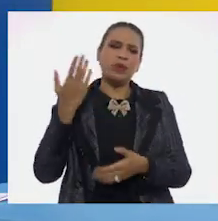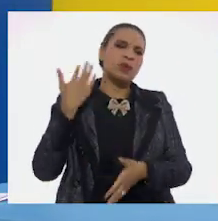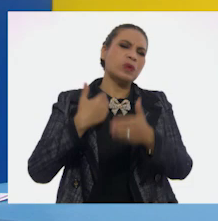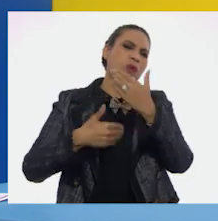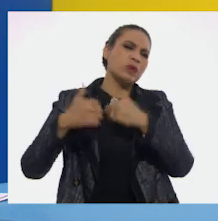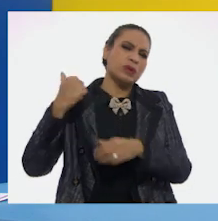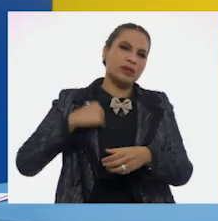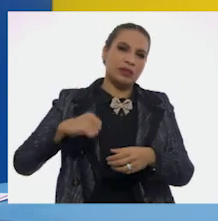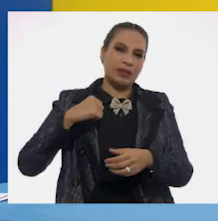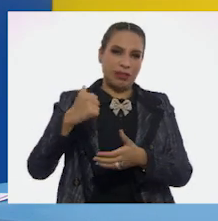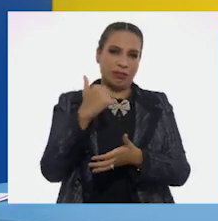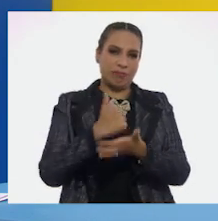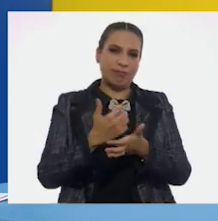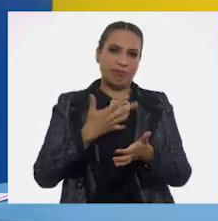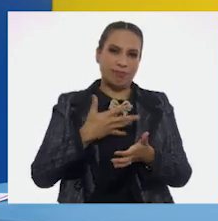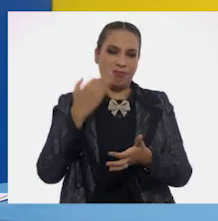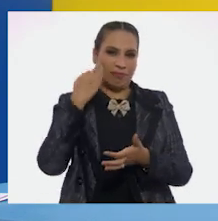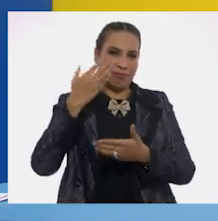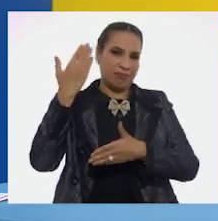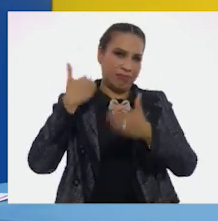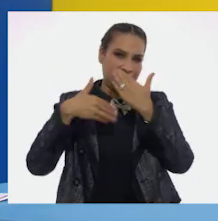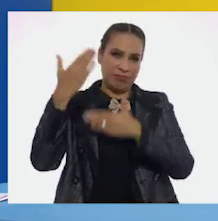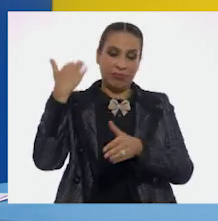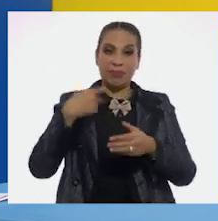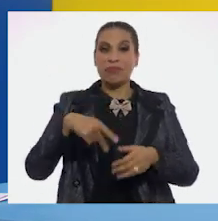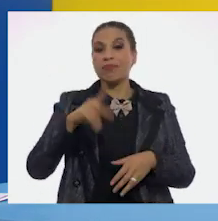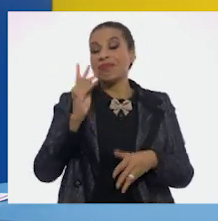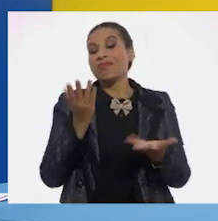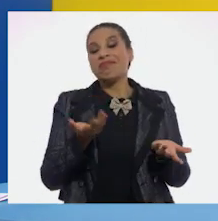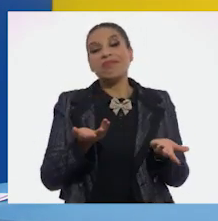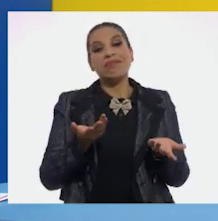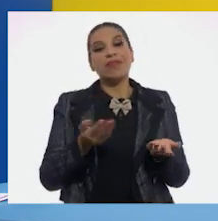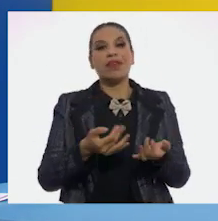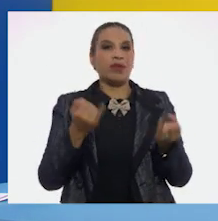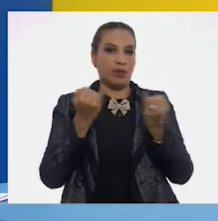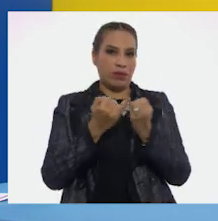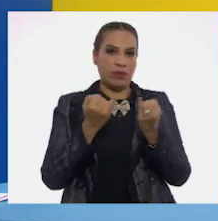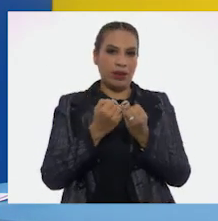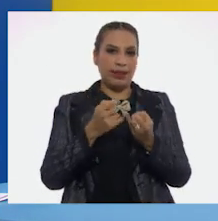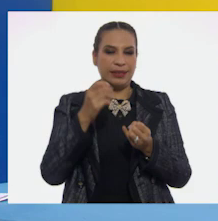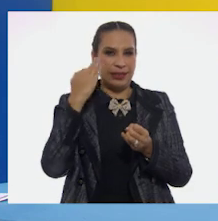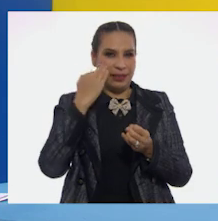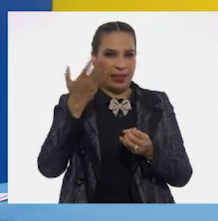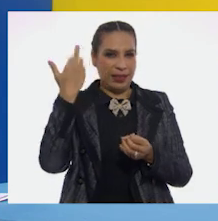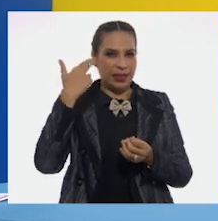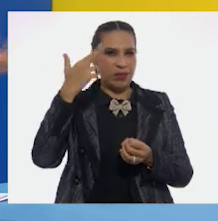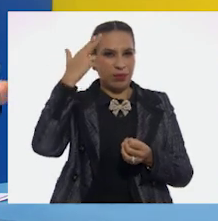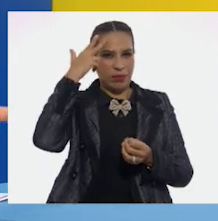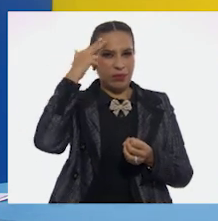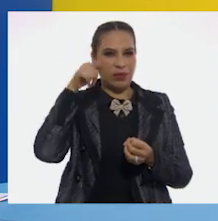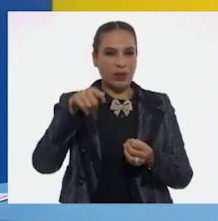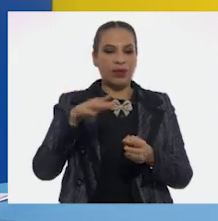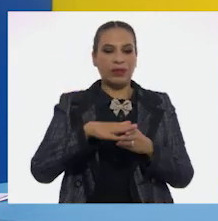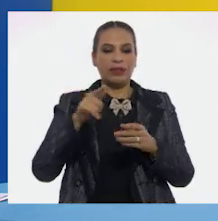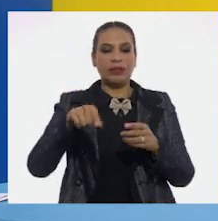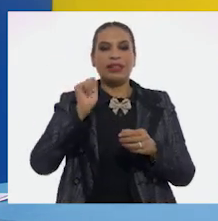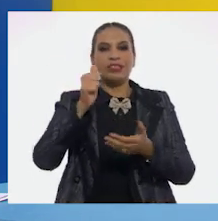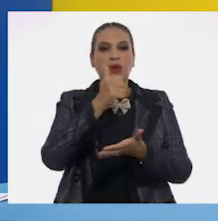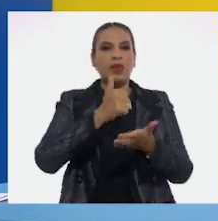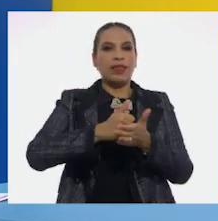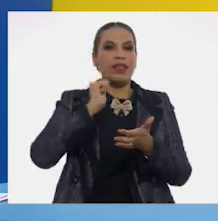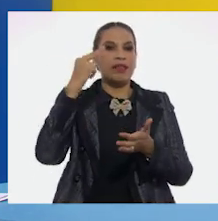que tiene la ciudad desde tiempos coloniales. Pero bueno, además, durante el Porfiriato se amplió la ciudad de